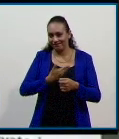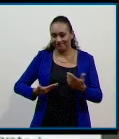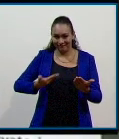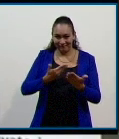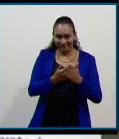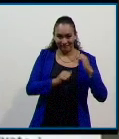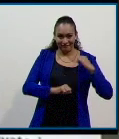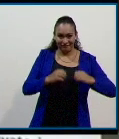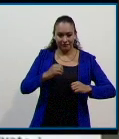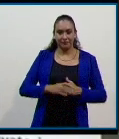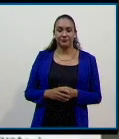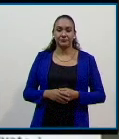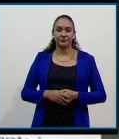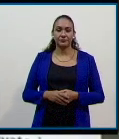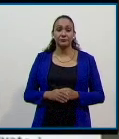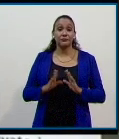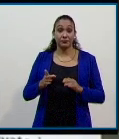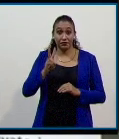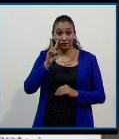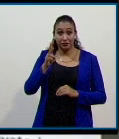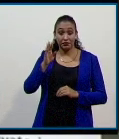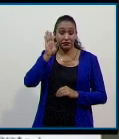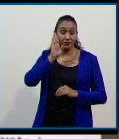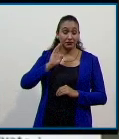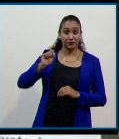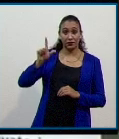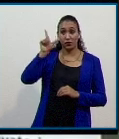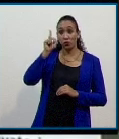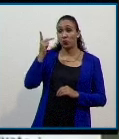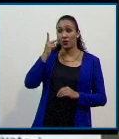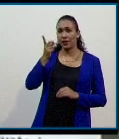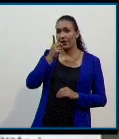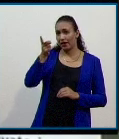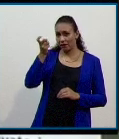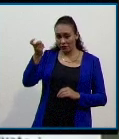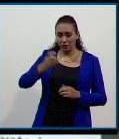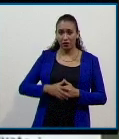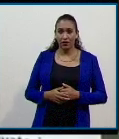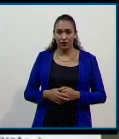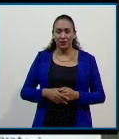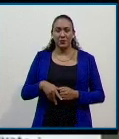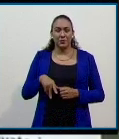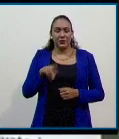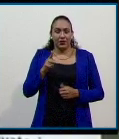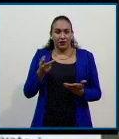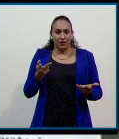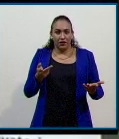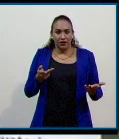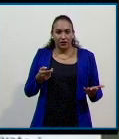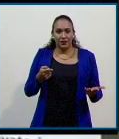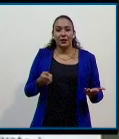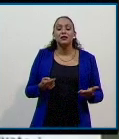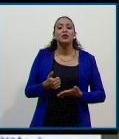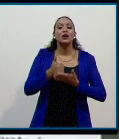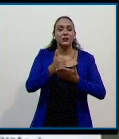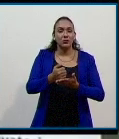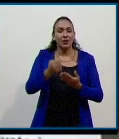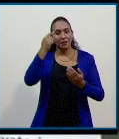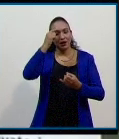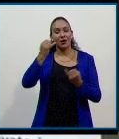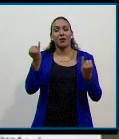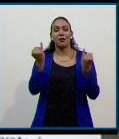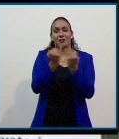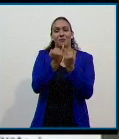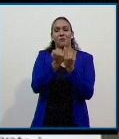dijo ya la presidenta de la Suprema Corte de Justicia, Norma Lucía Piña, pero es también la mayor garantía de igualdad. ¿Por